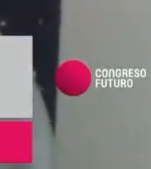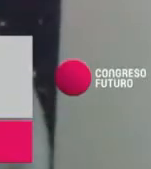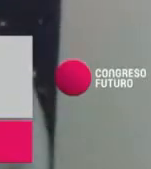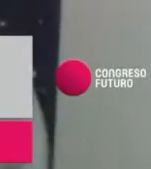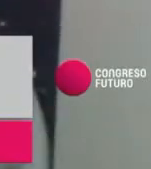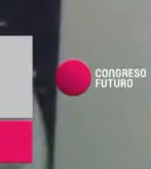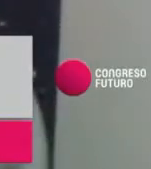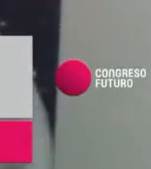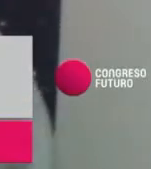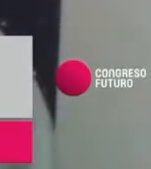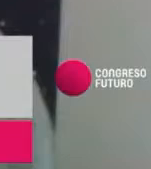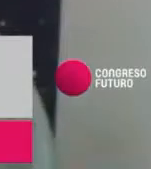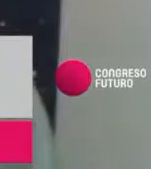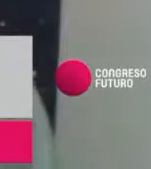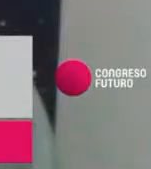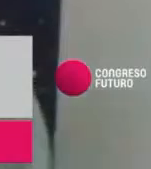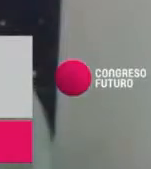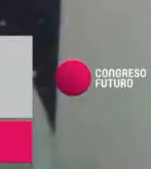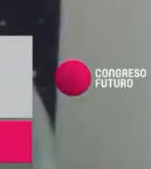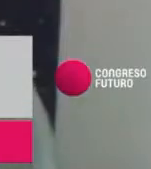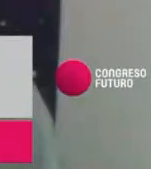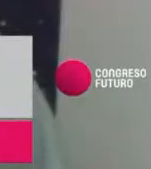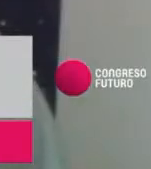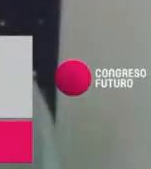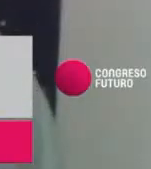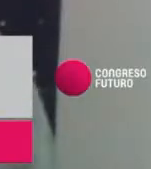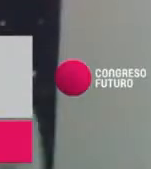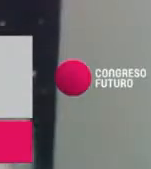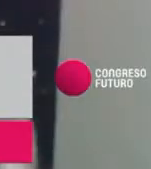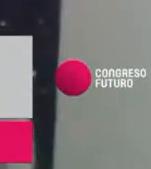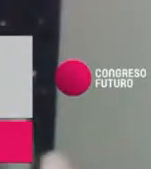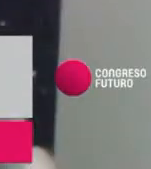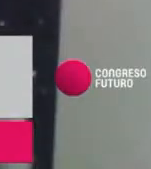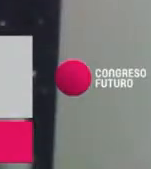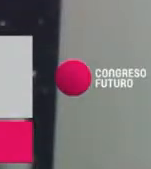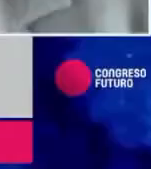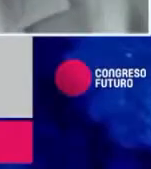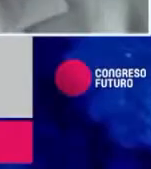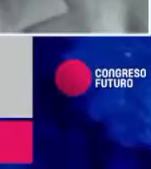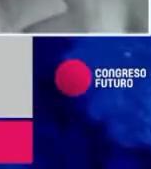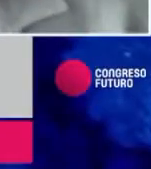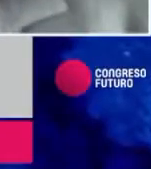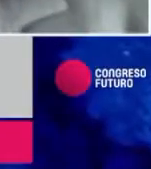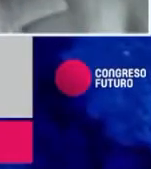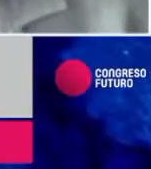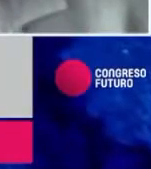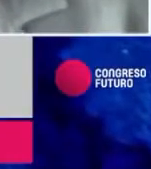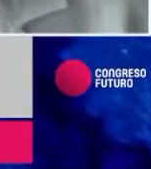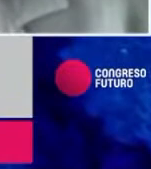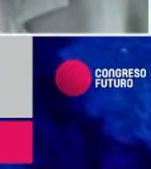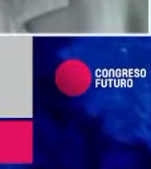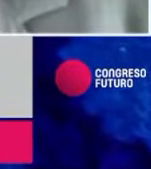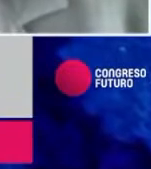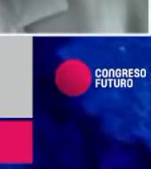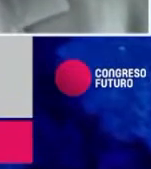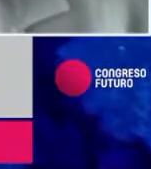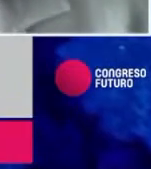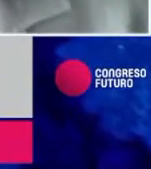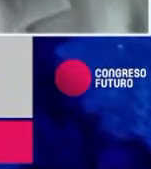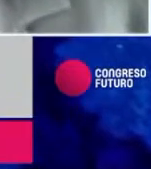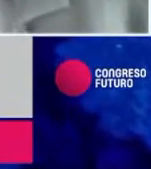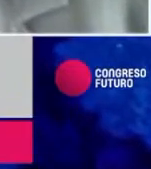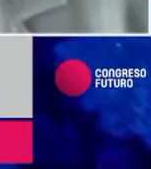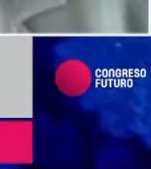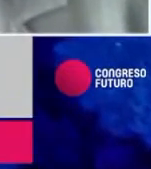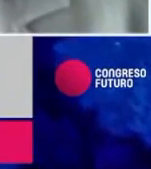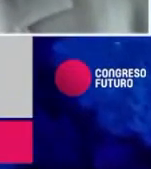tema, pero que en poquito tiempo hayan descubierto vacunas y cómo hicieron esa aventura. Pero son todas entretenidas, todas interesantes. Hay varias